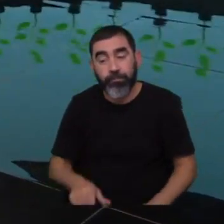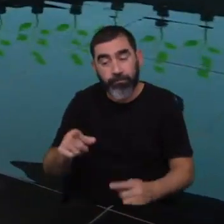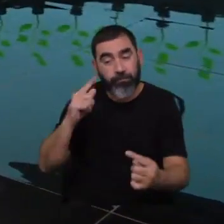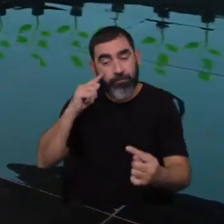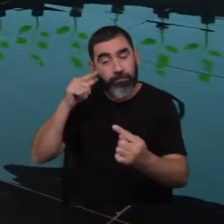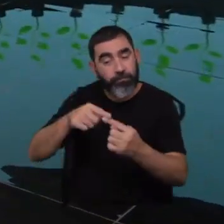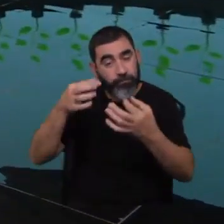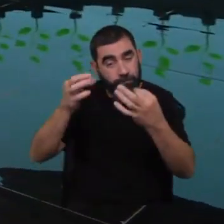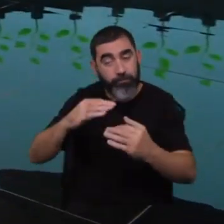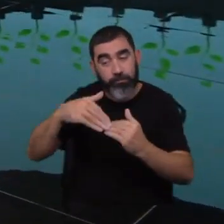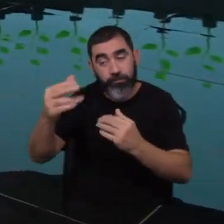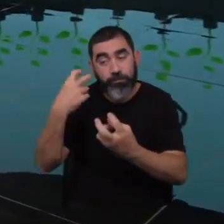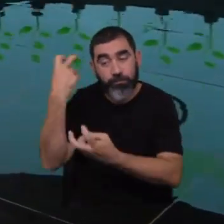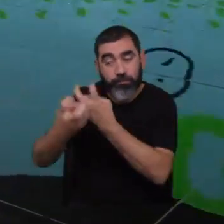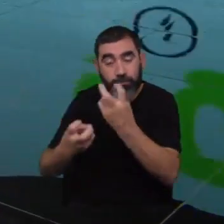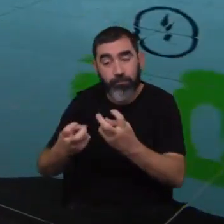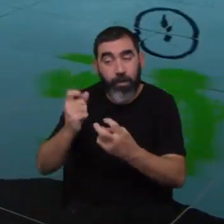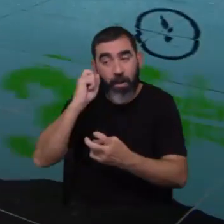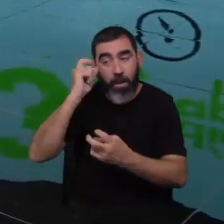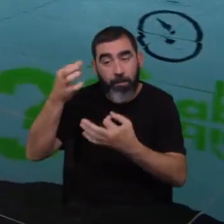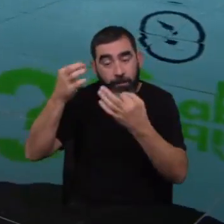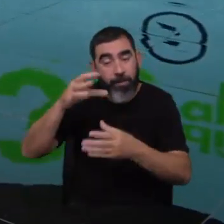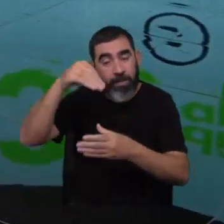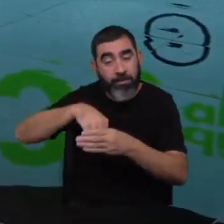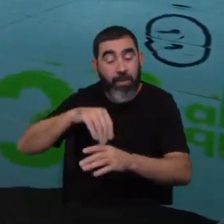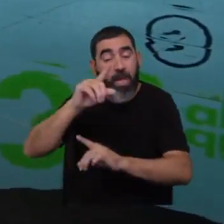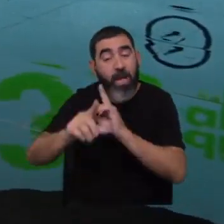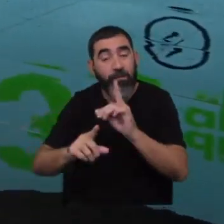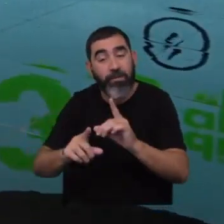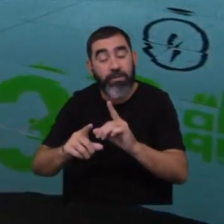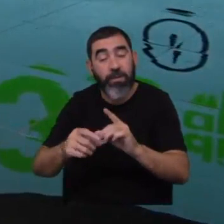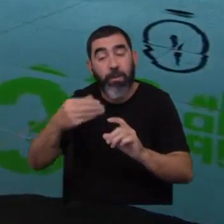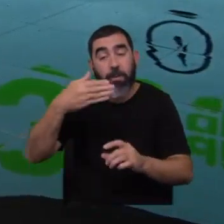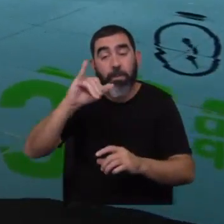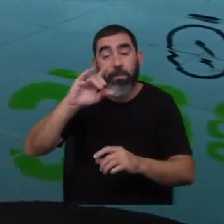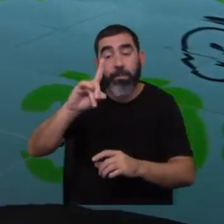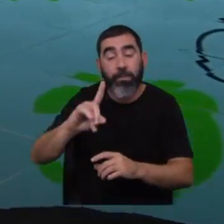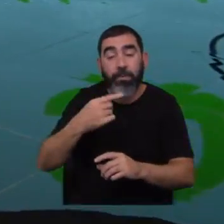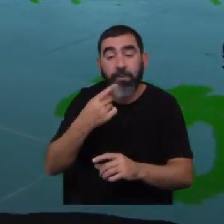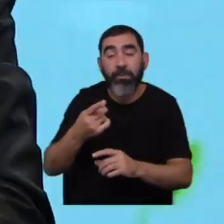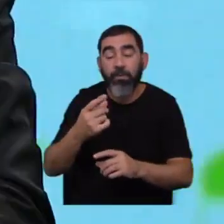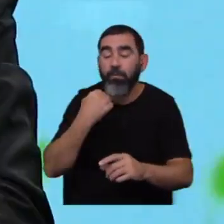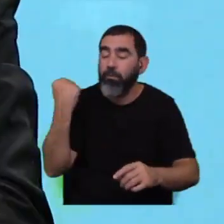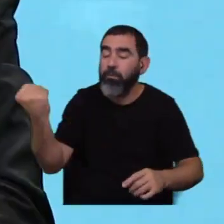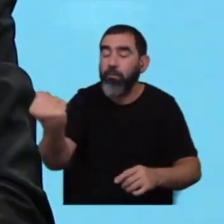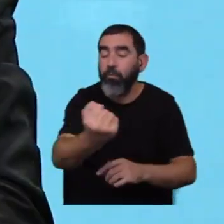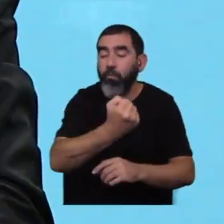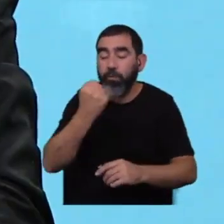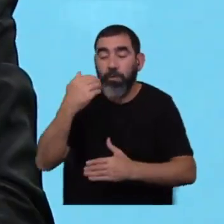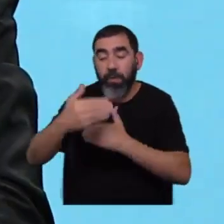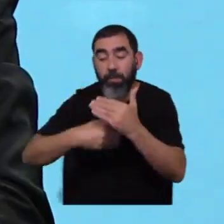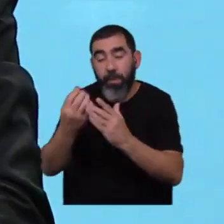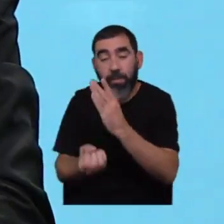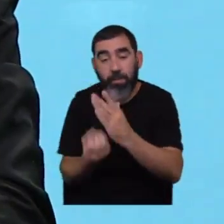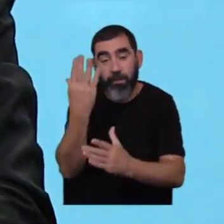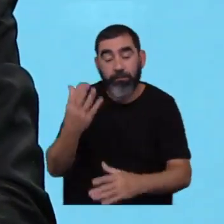buscar afuera. Las capacidades internas es una de las cosas que el BID ha declarado como absolutamente fundamentales para el proceso de